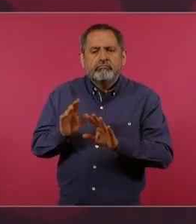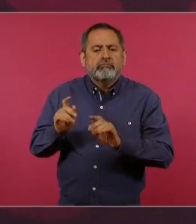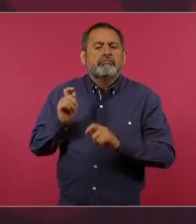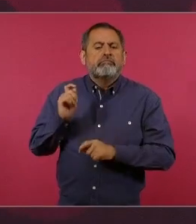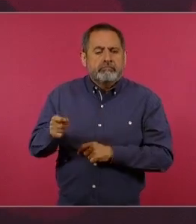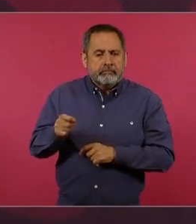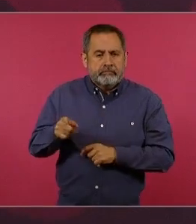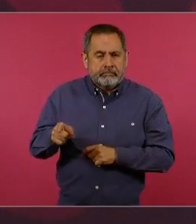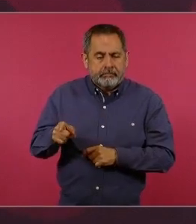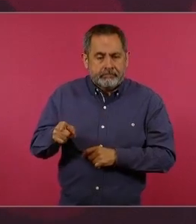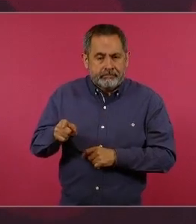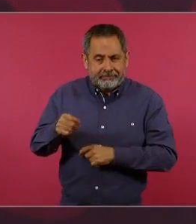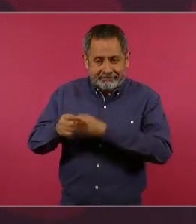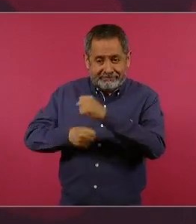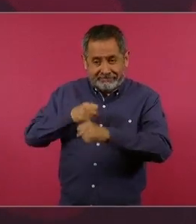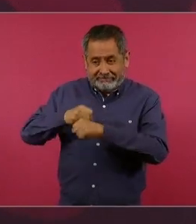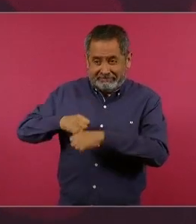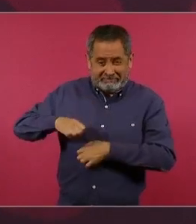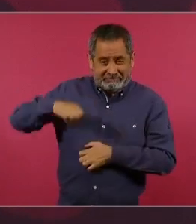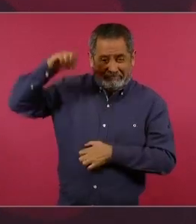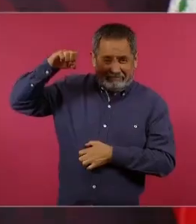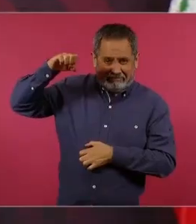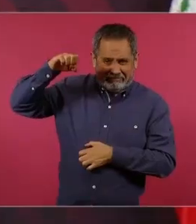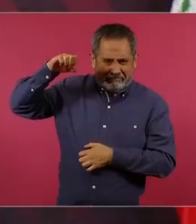quitando lo de los años